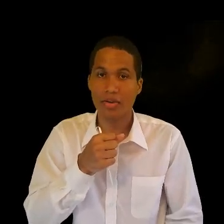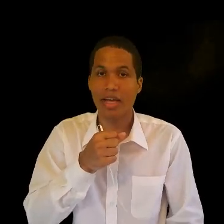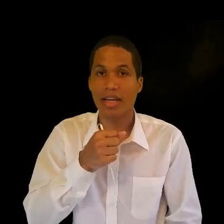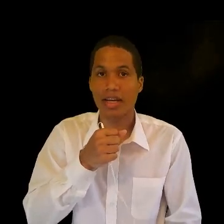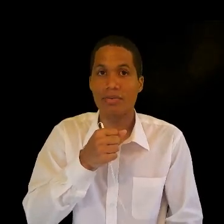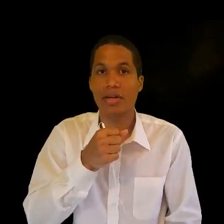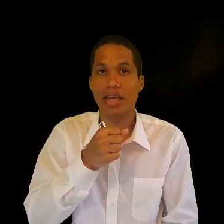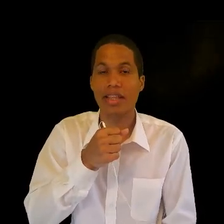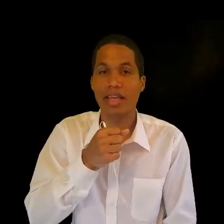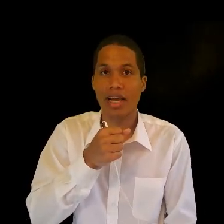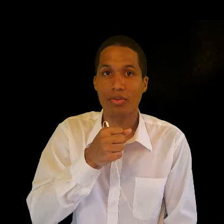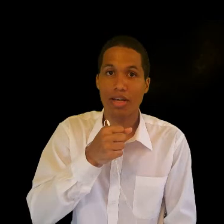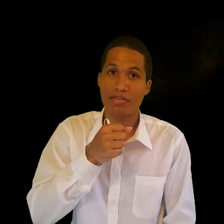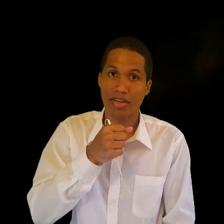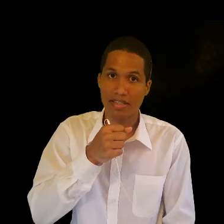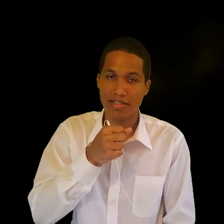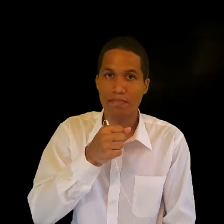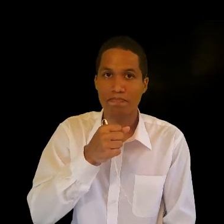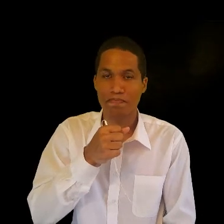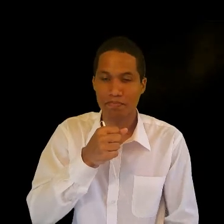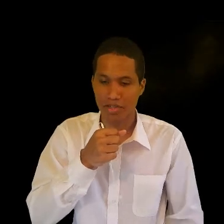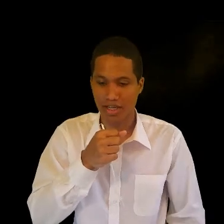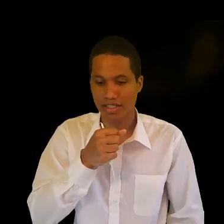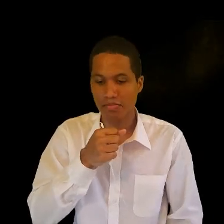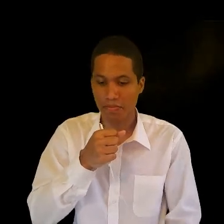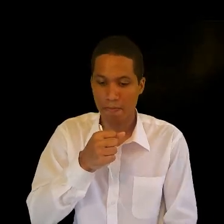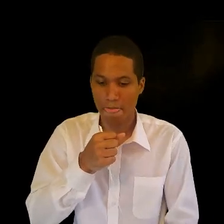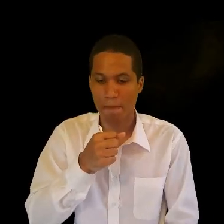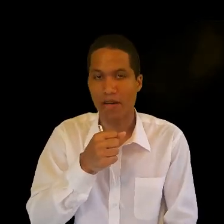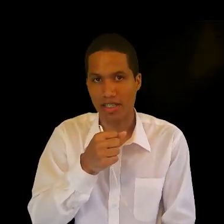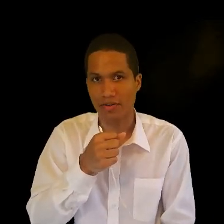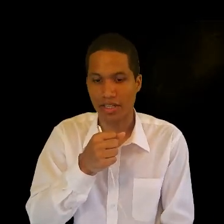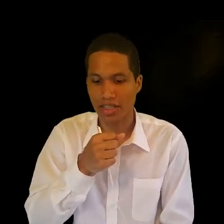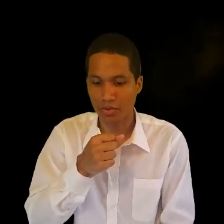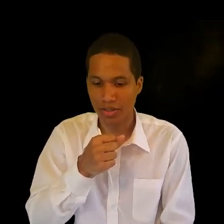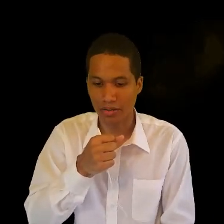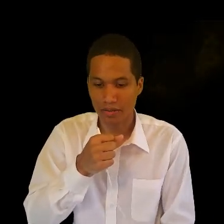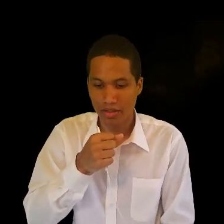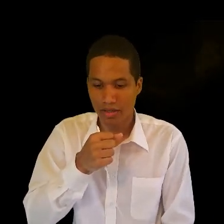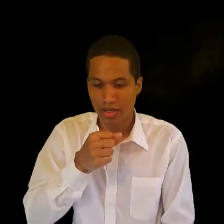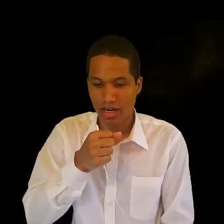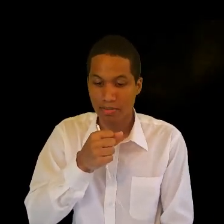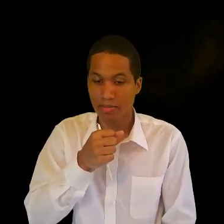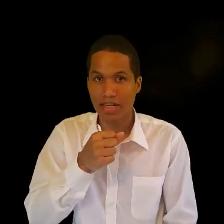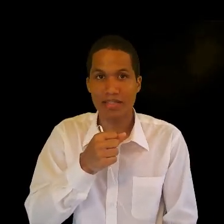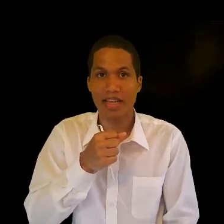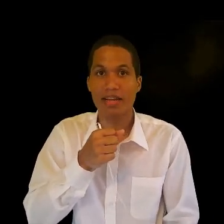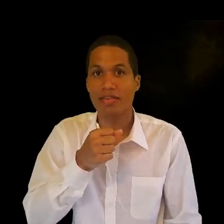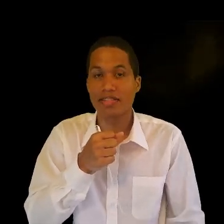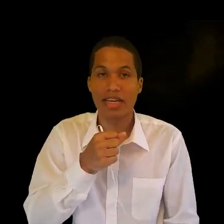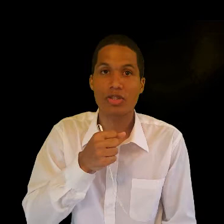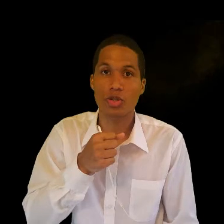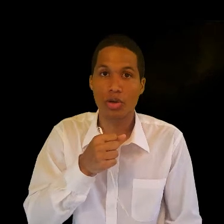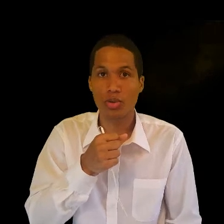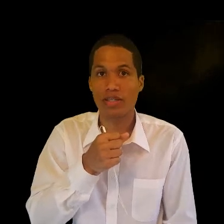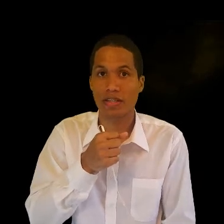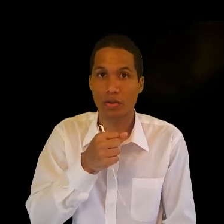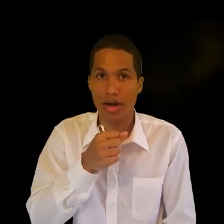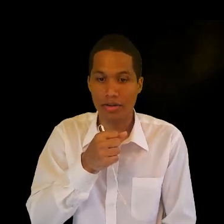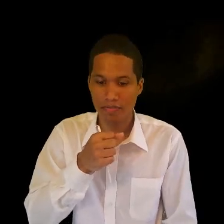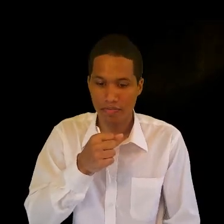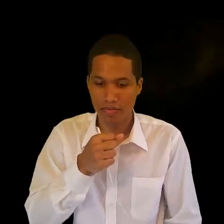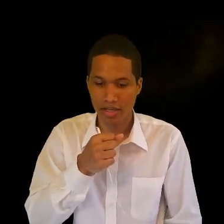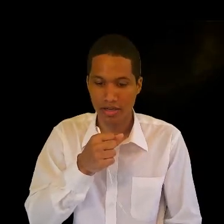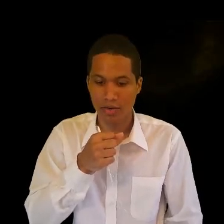frases y les voy a ir indicando las diferencias para que sepan, para que se vayan dando cuenta. La primera sería la frase tradicional